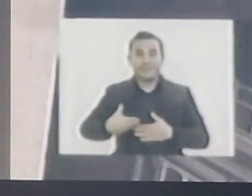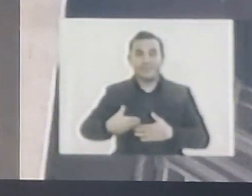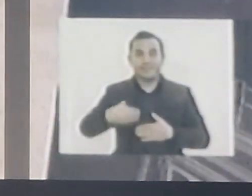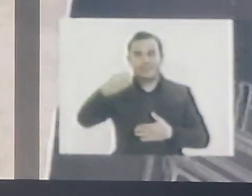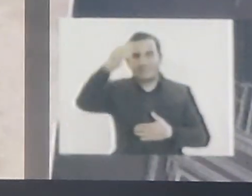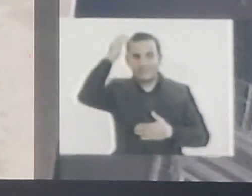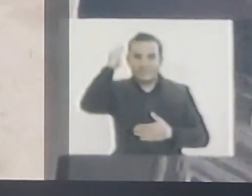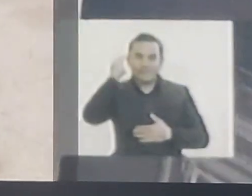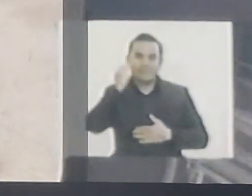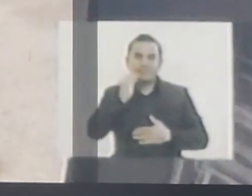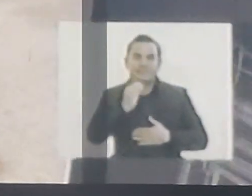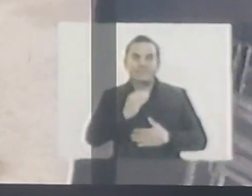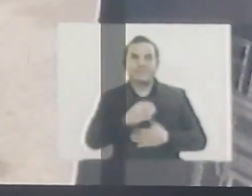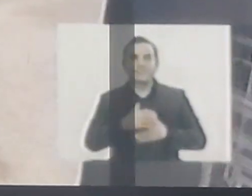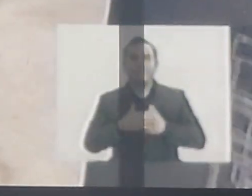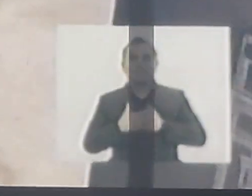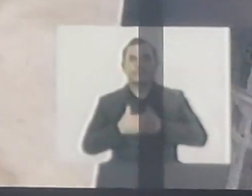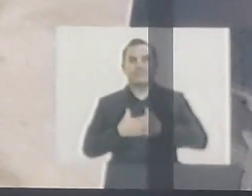Bukele.